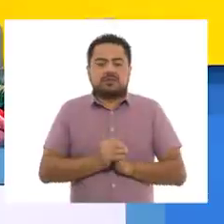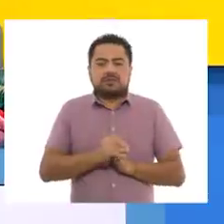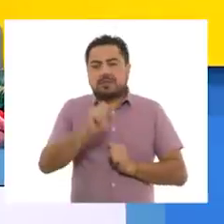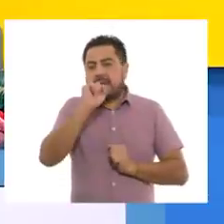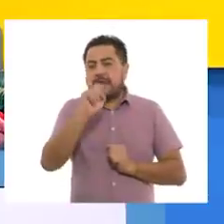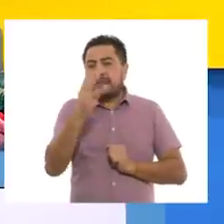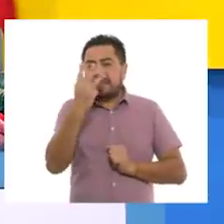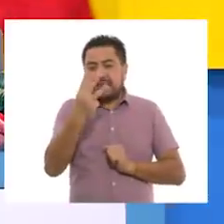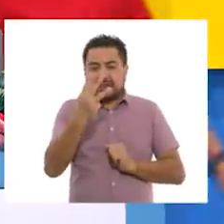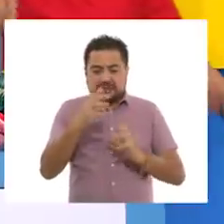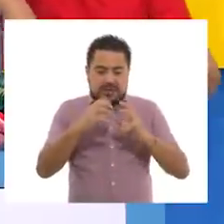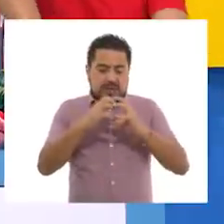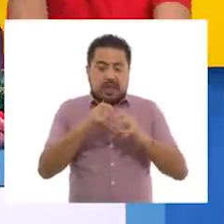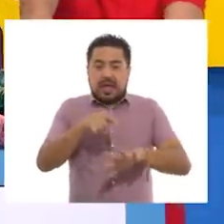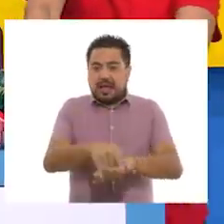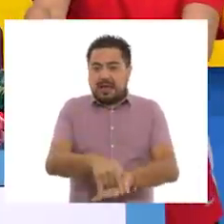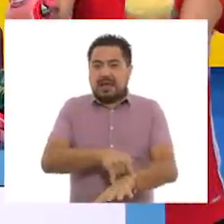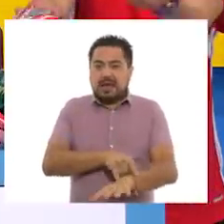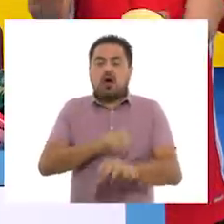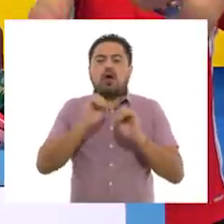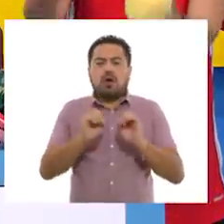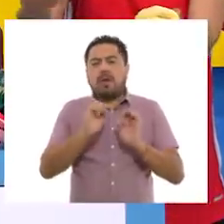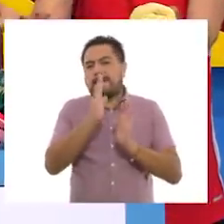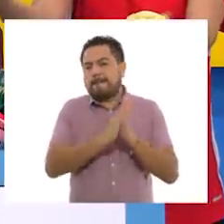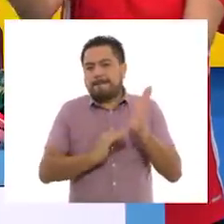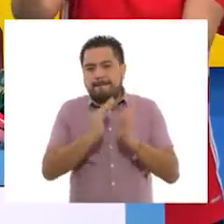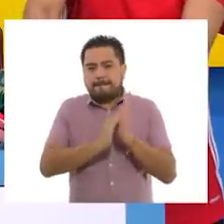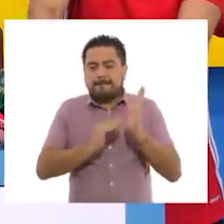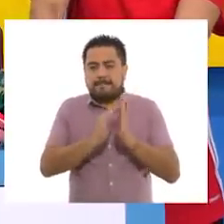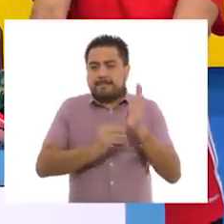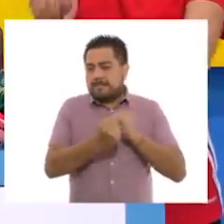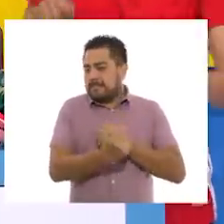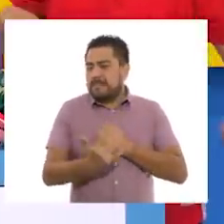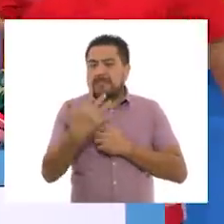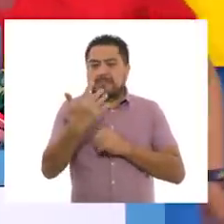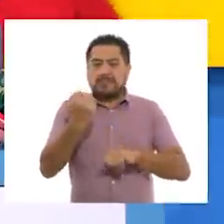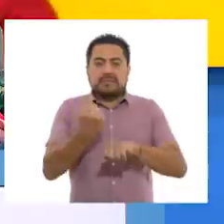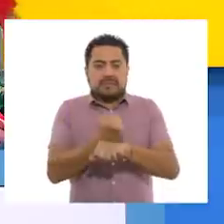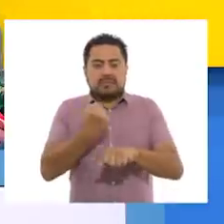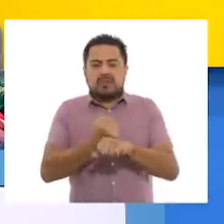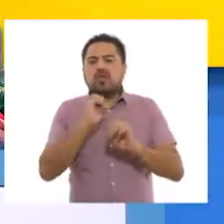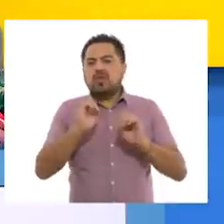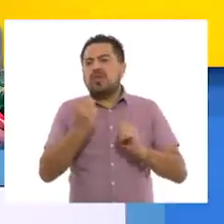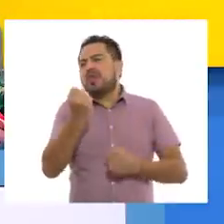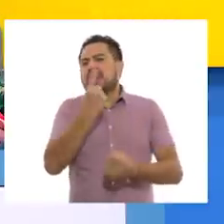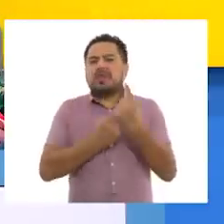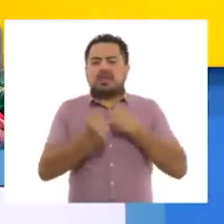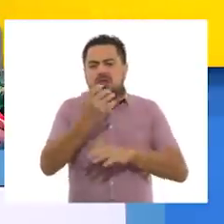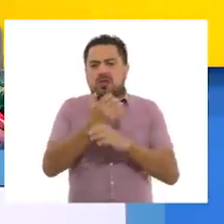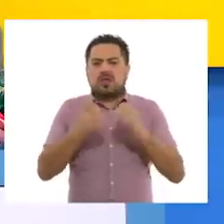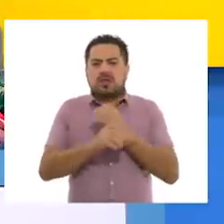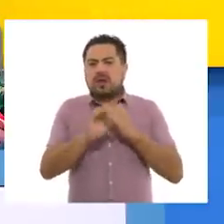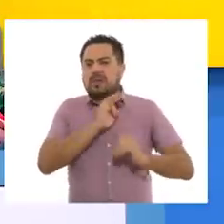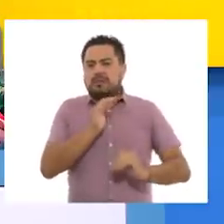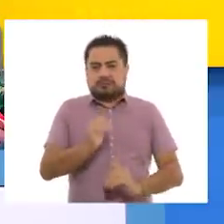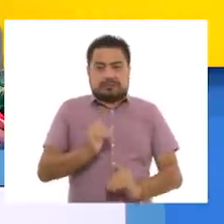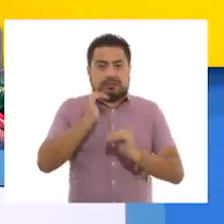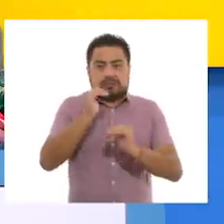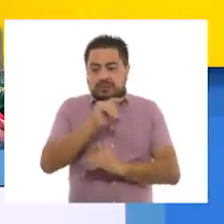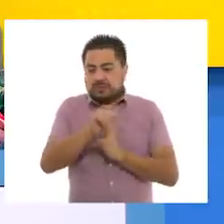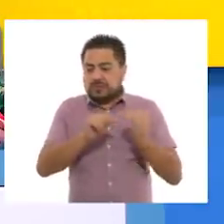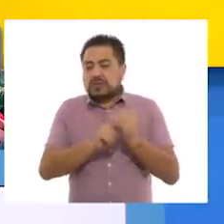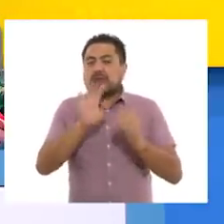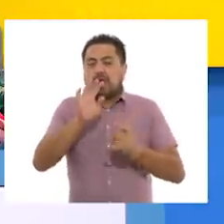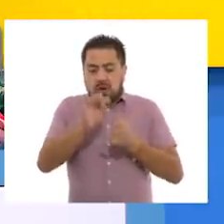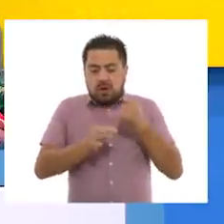Tres pelotas de calcetín o de papel. Cinco zapatos o algunos objetos que te ayuden a delimitar el espacio. Y por